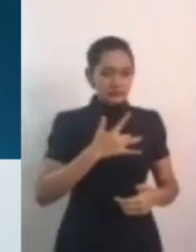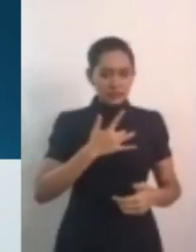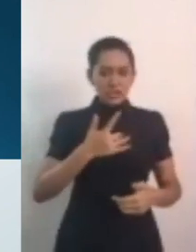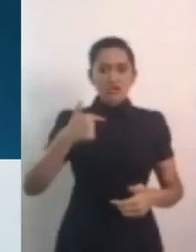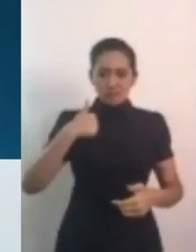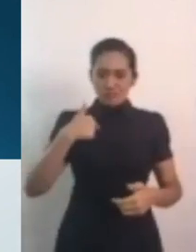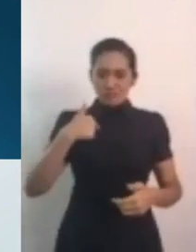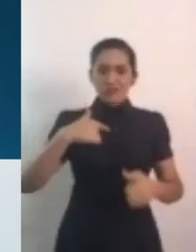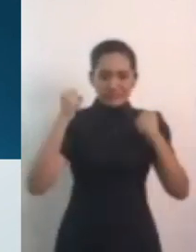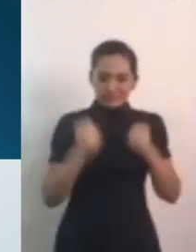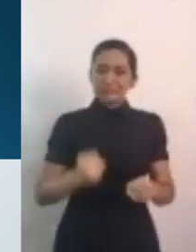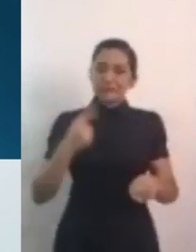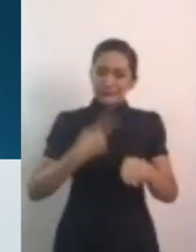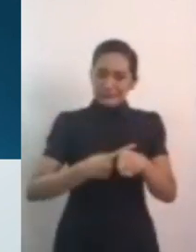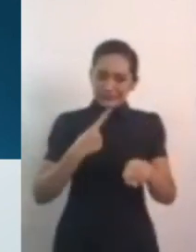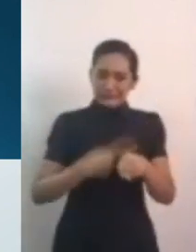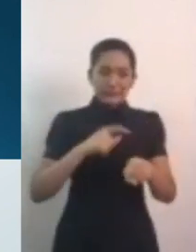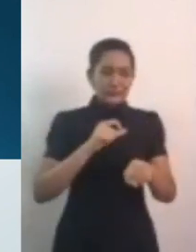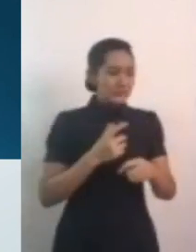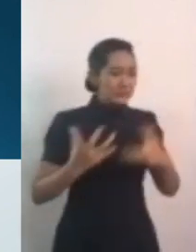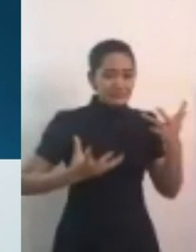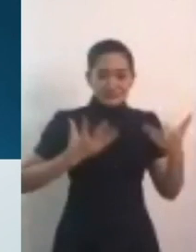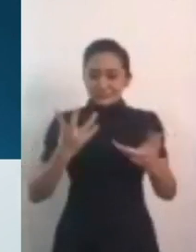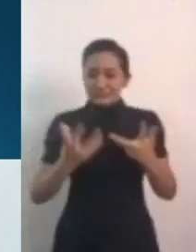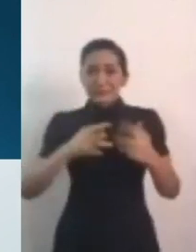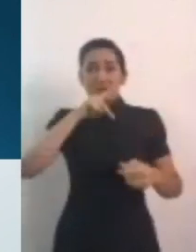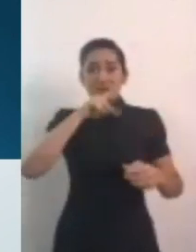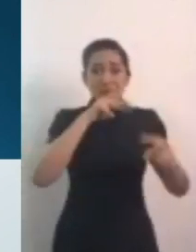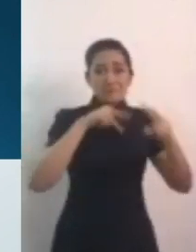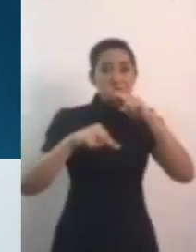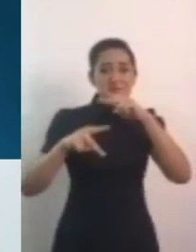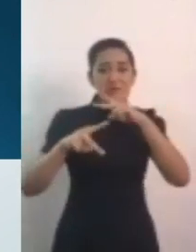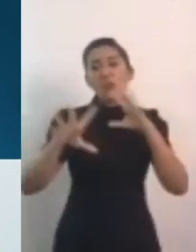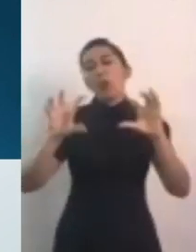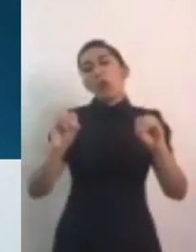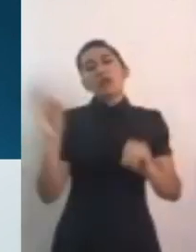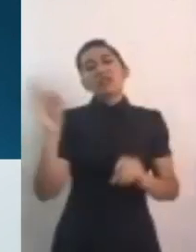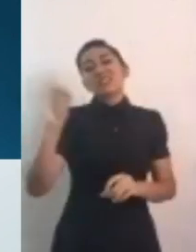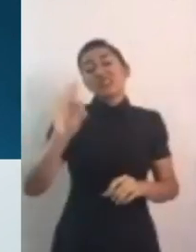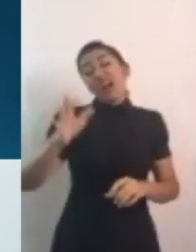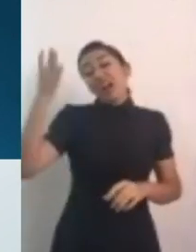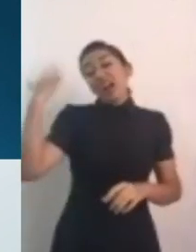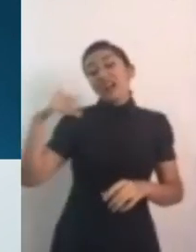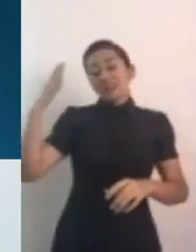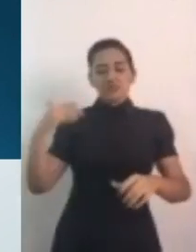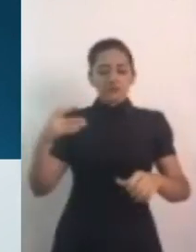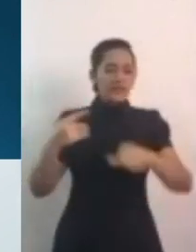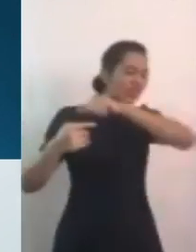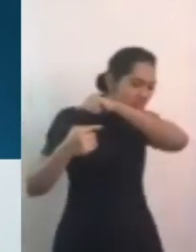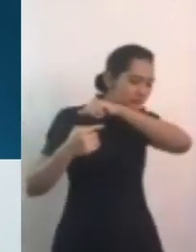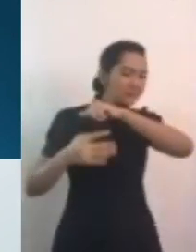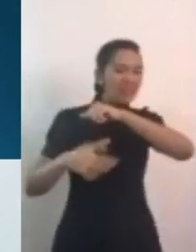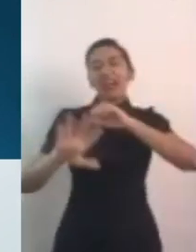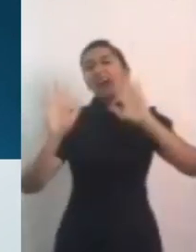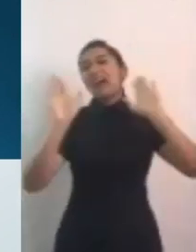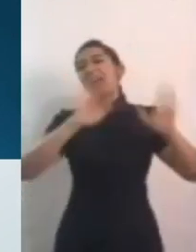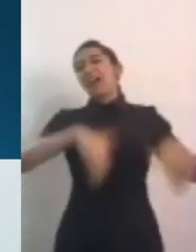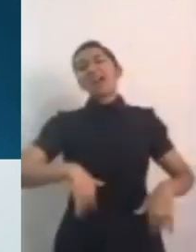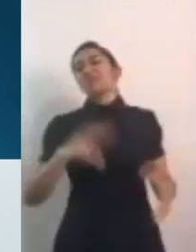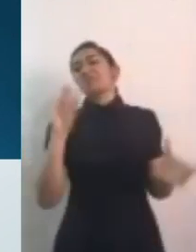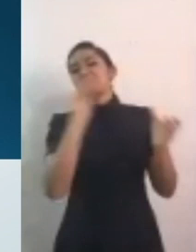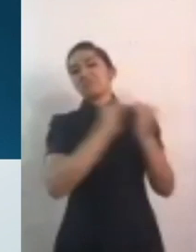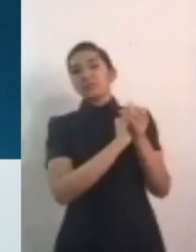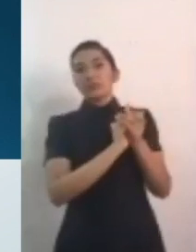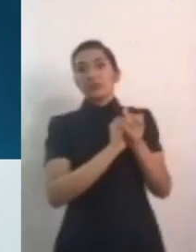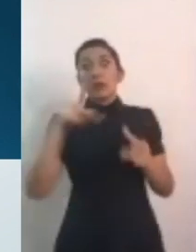un signo que bajo condiciones normales hubiera pasado desapercibido, como un estornudo, una tos, una pequeña